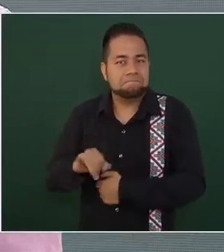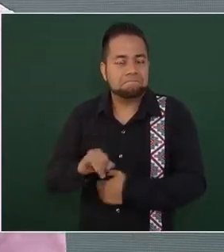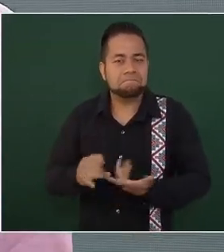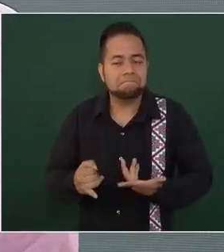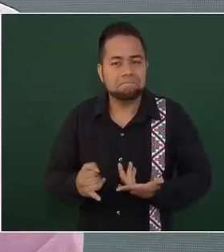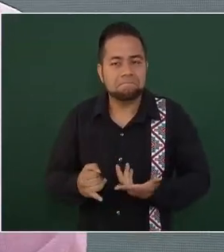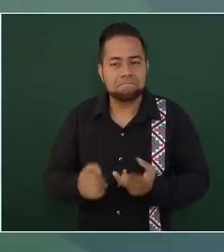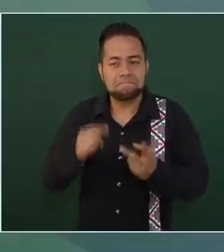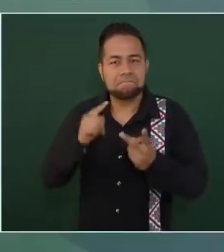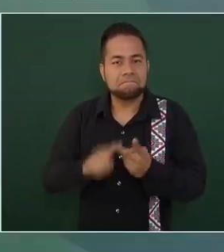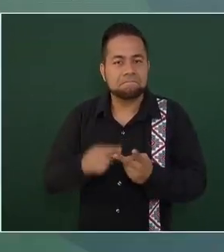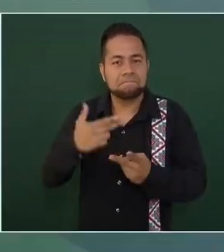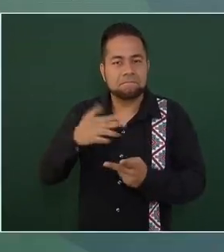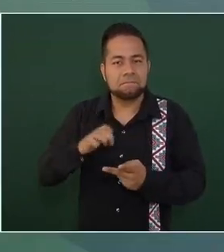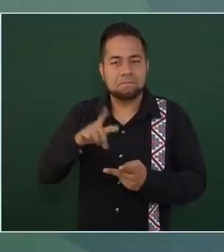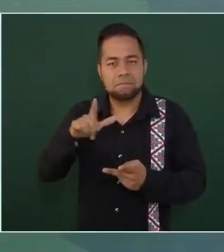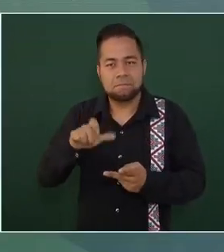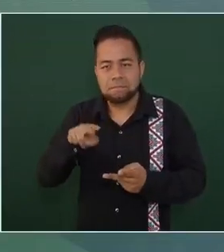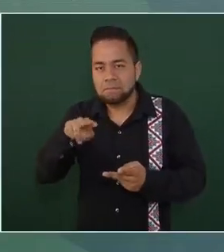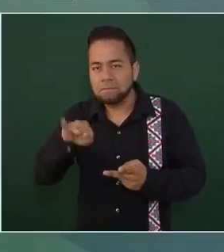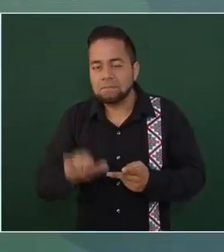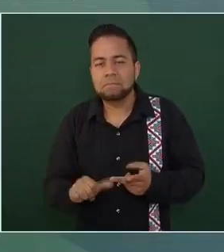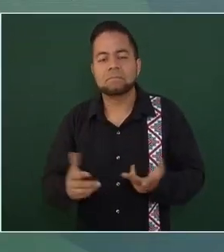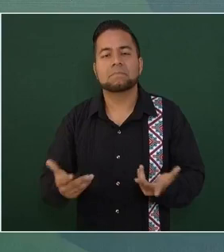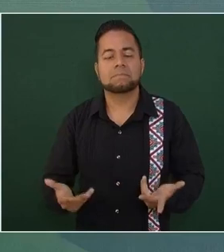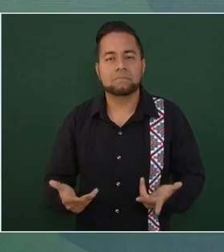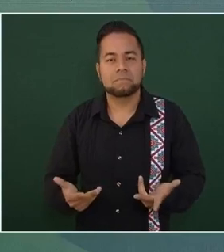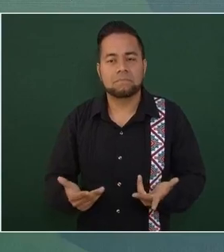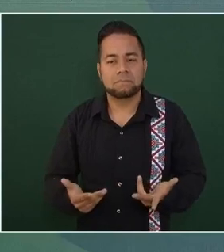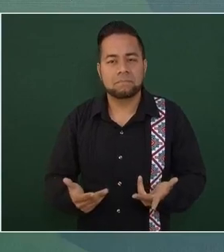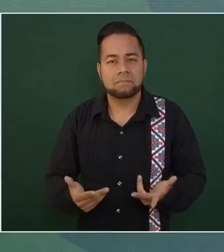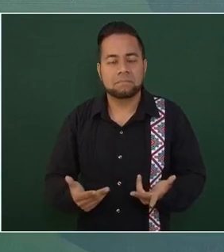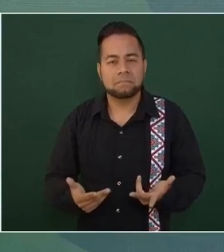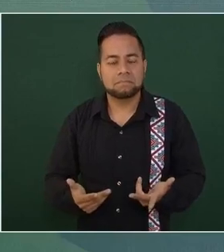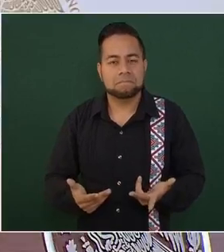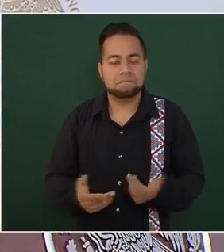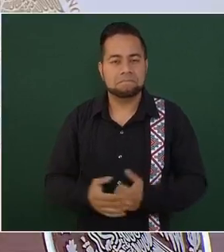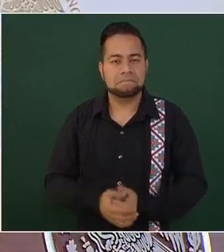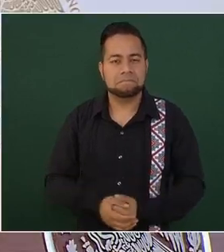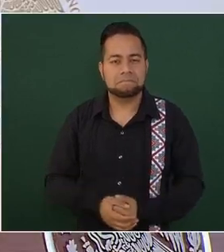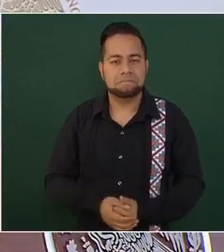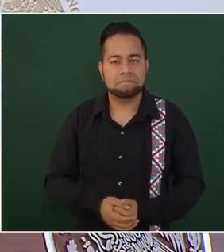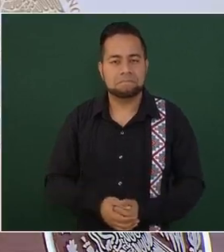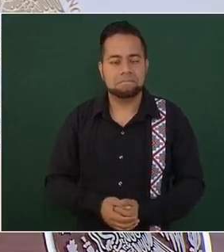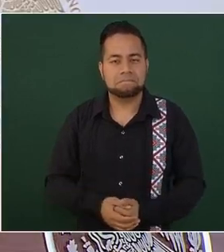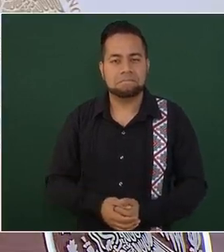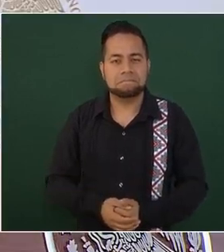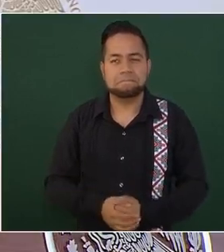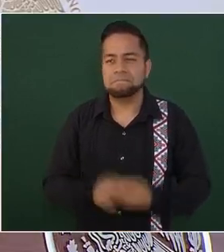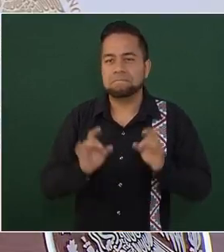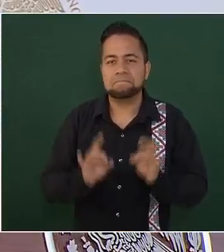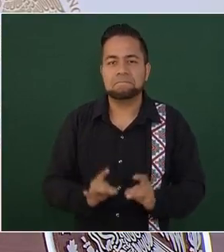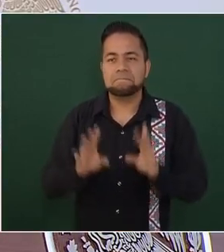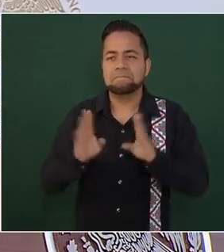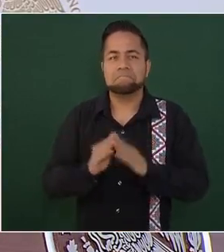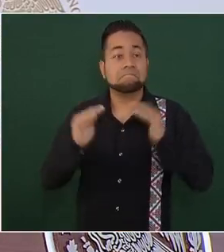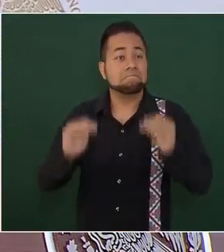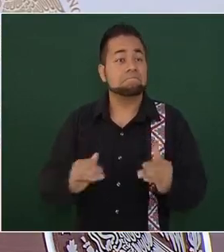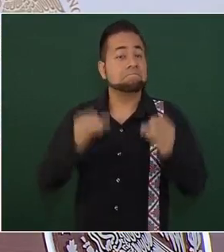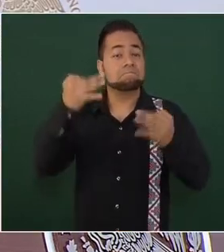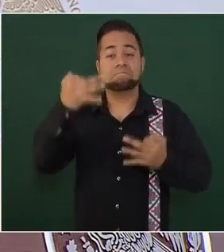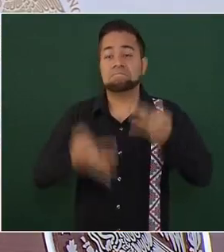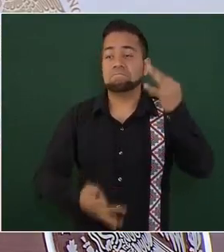en Lenia este ni modo que va a llegar a la Suprema Corte